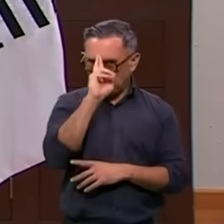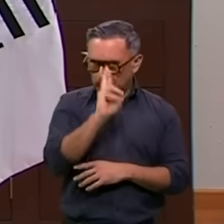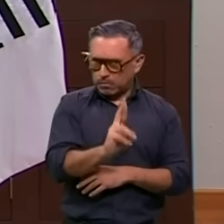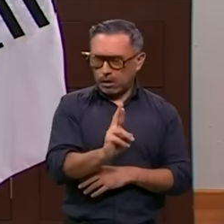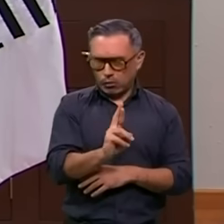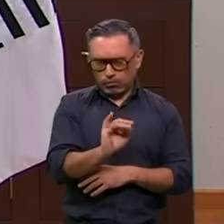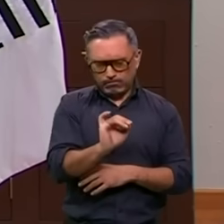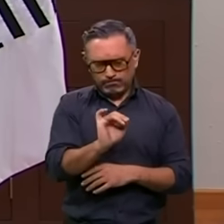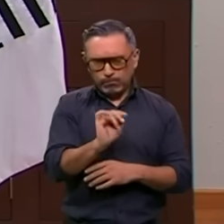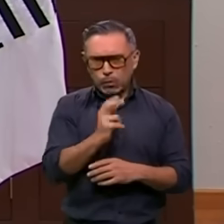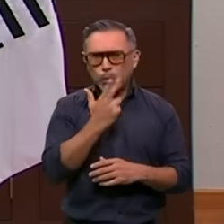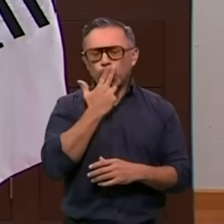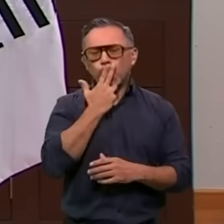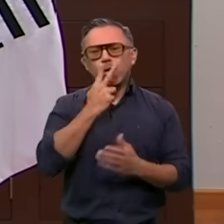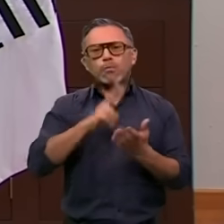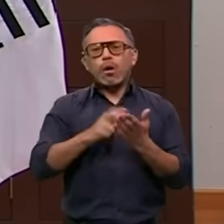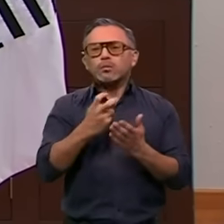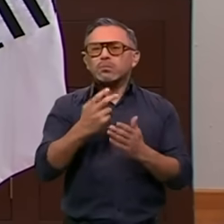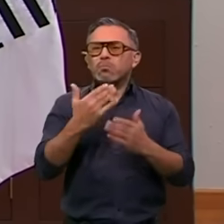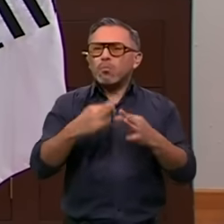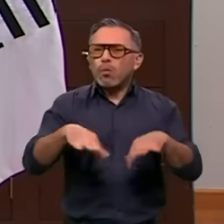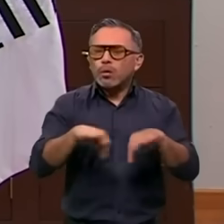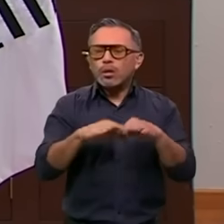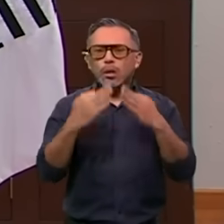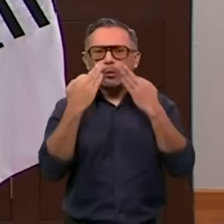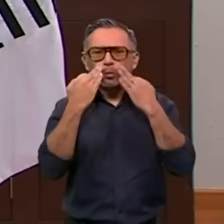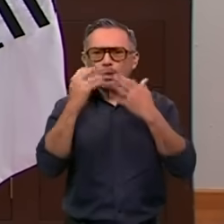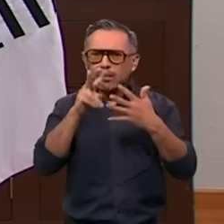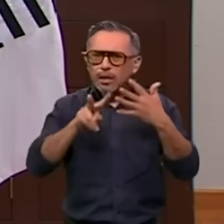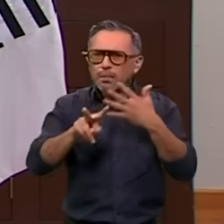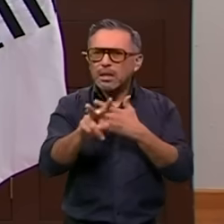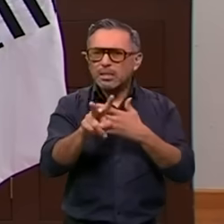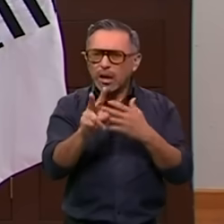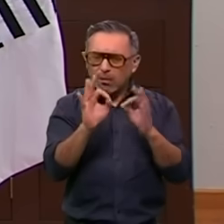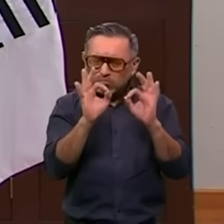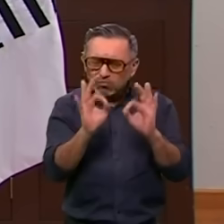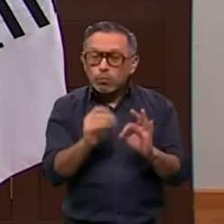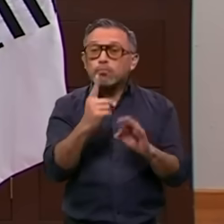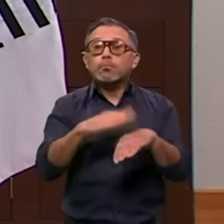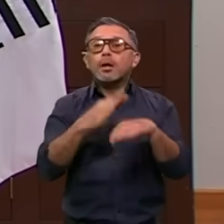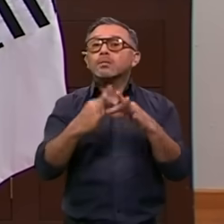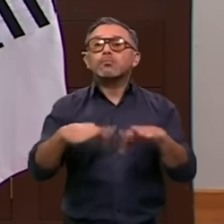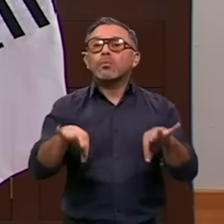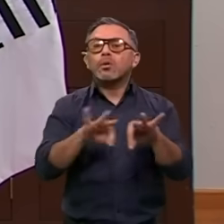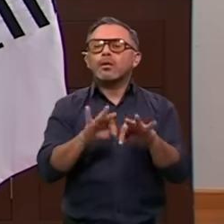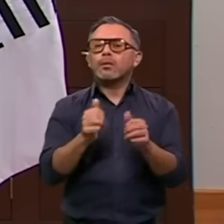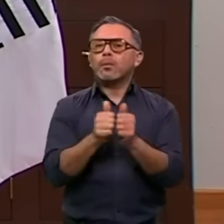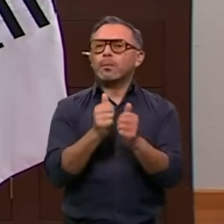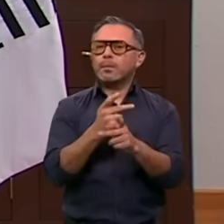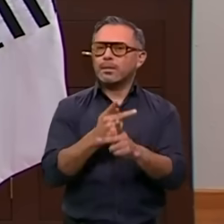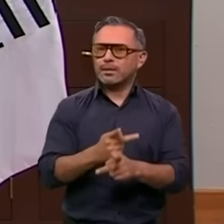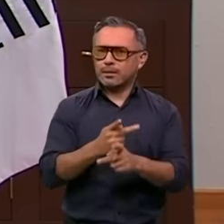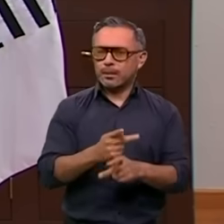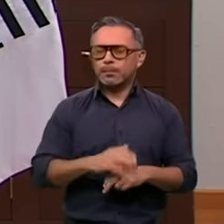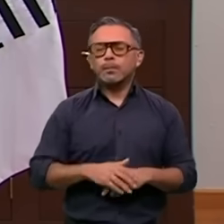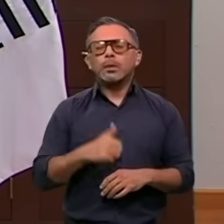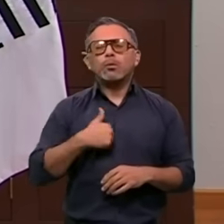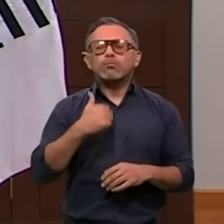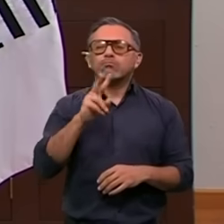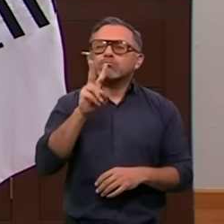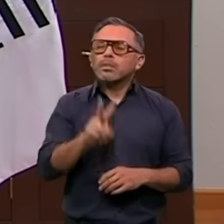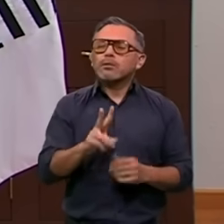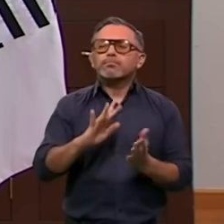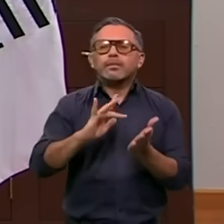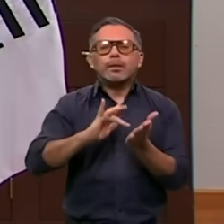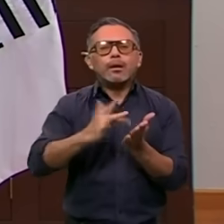exige transparencia, precisión y, sobre todo, paciencia. Quiero expresar mi más profundo agradecimiento a